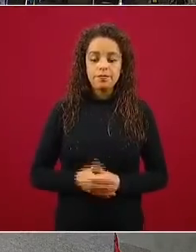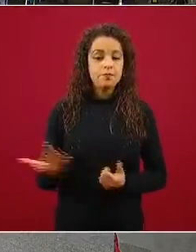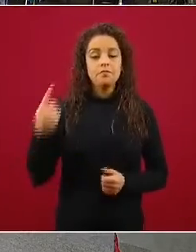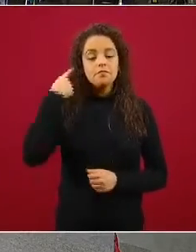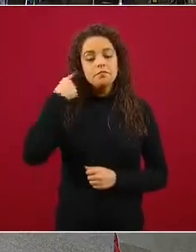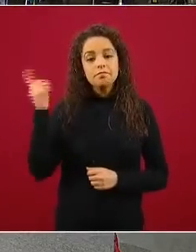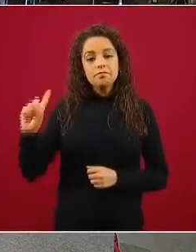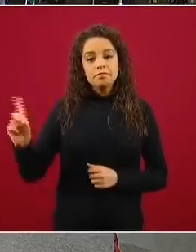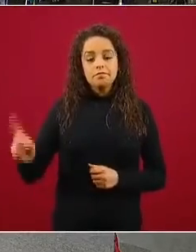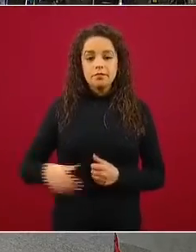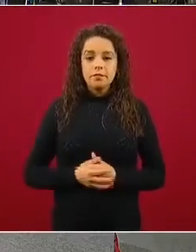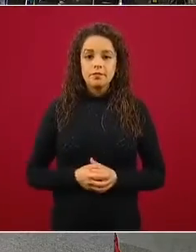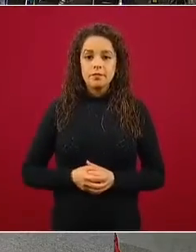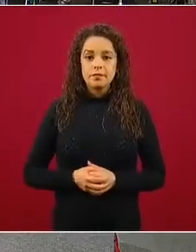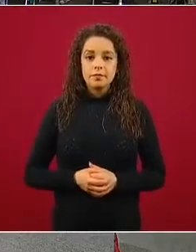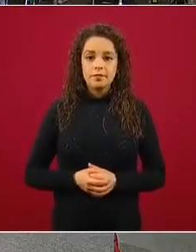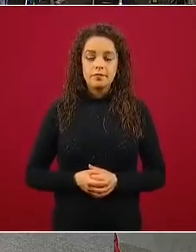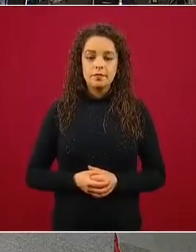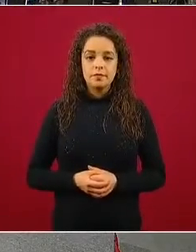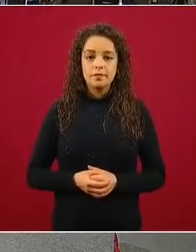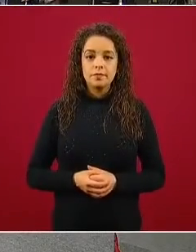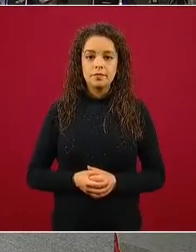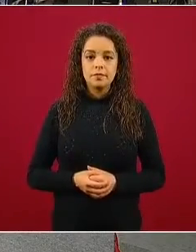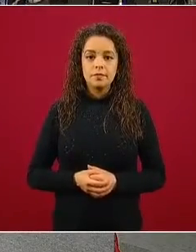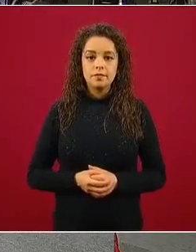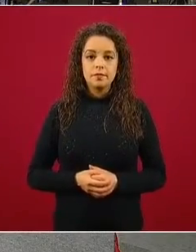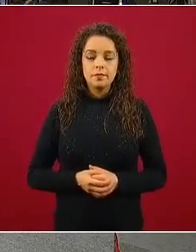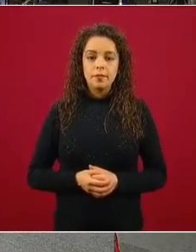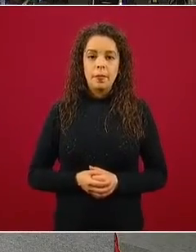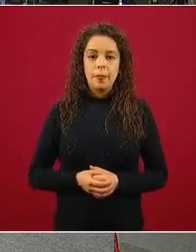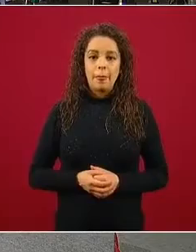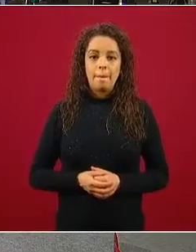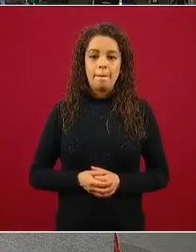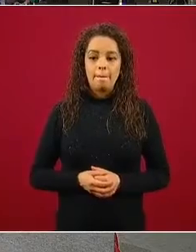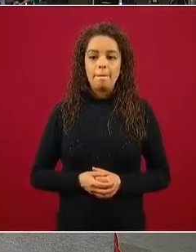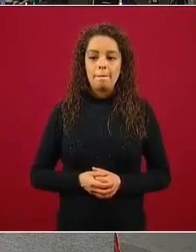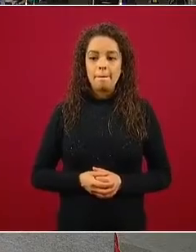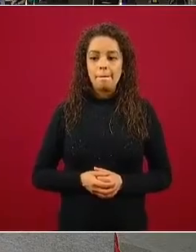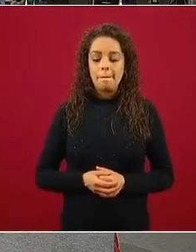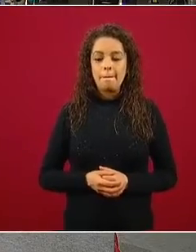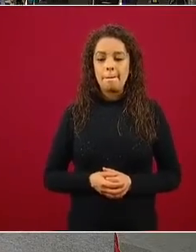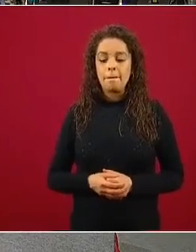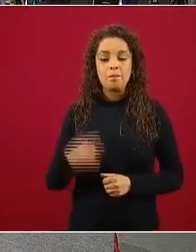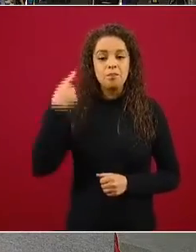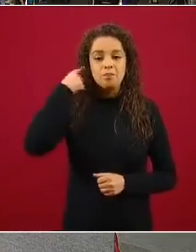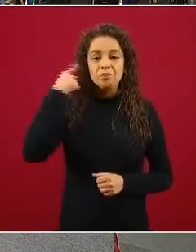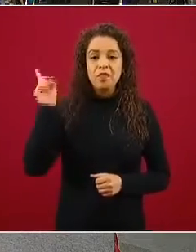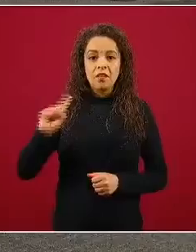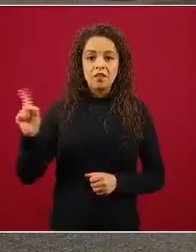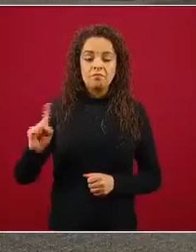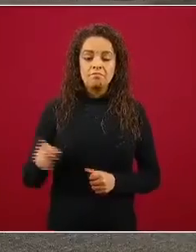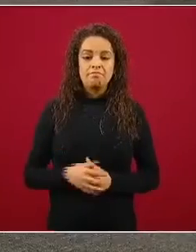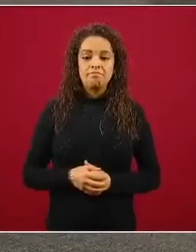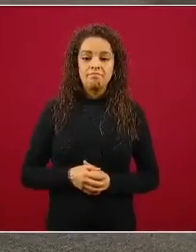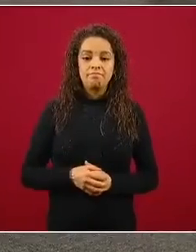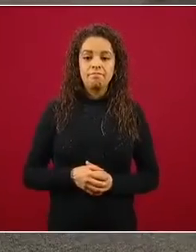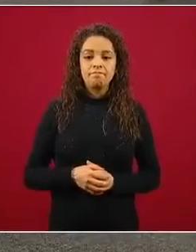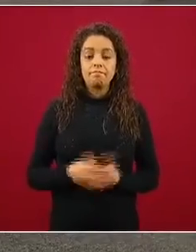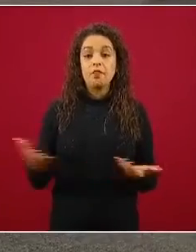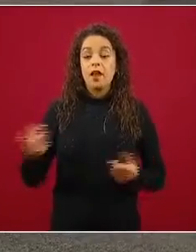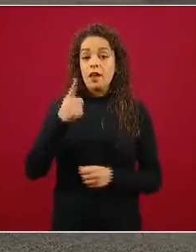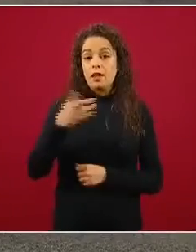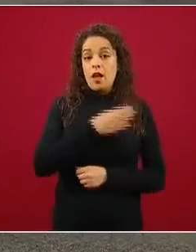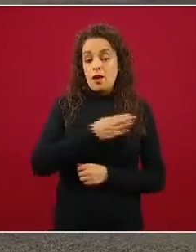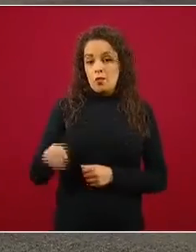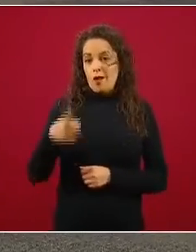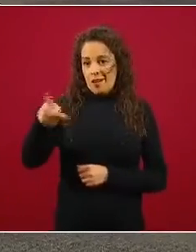de que todo se ve rojo, ¿por qué tenemos que en apariencia regresar a la normalidad? Pero la realidad es que no. Qué bueno que lo dice, lo diré en